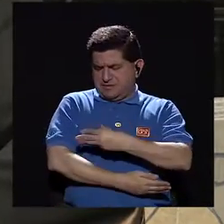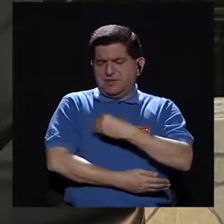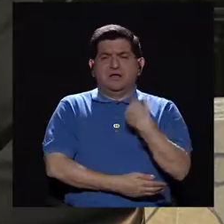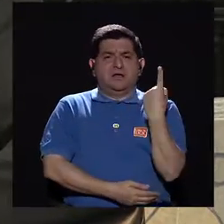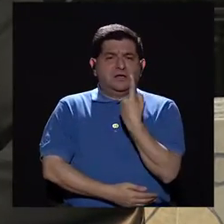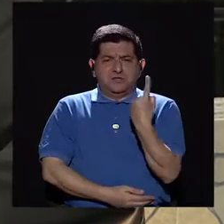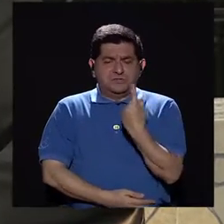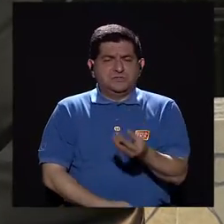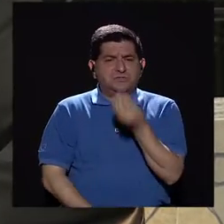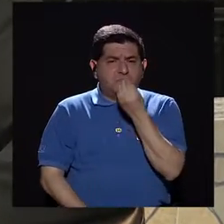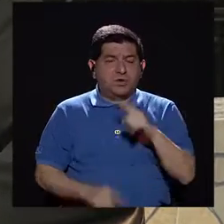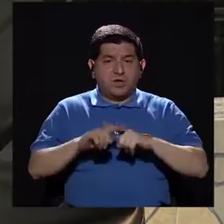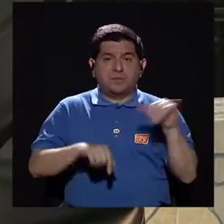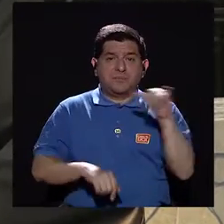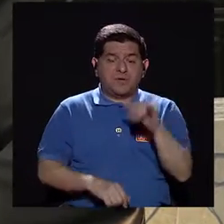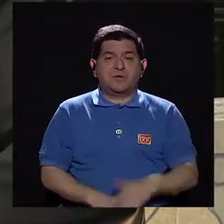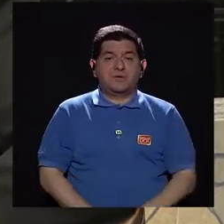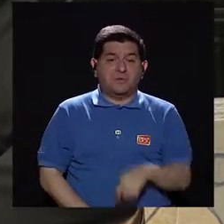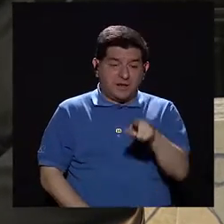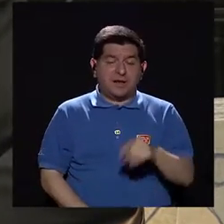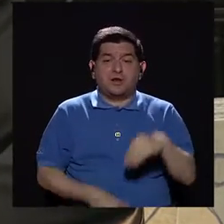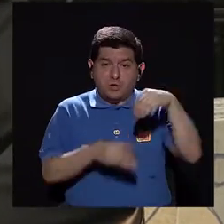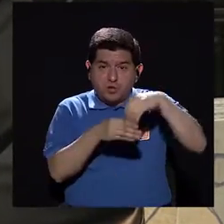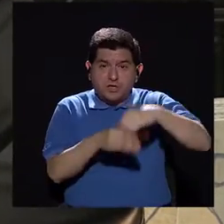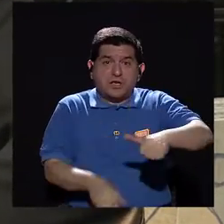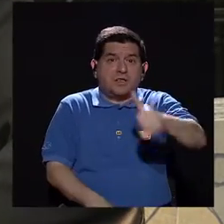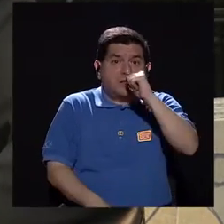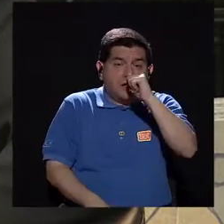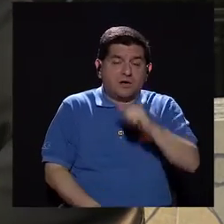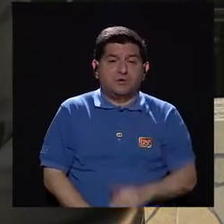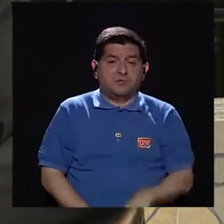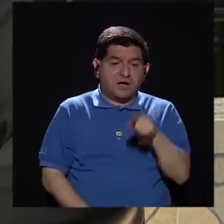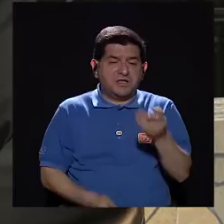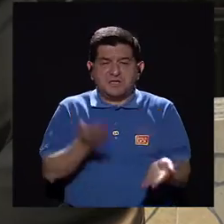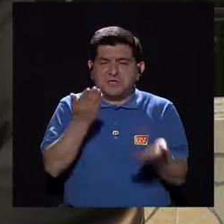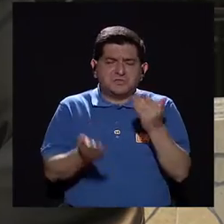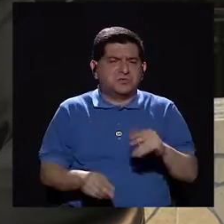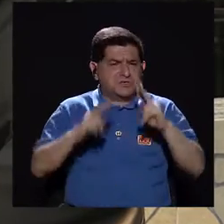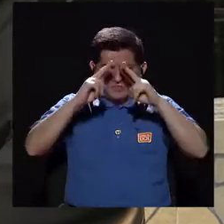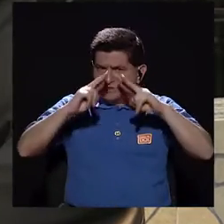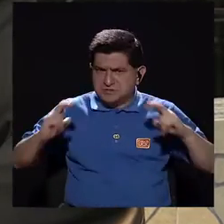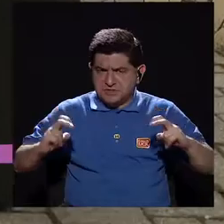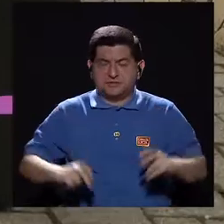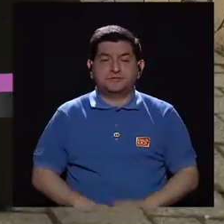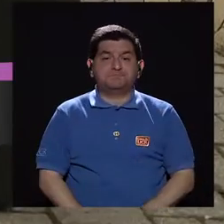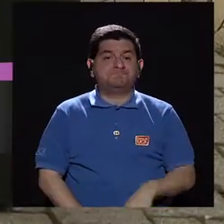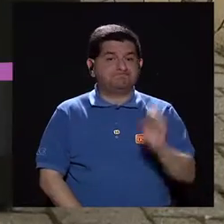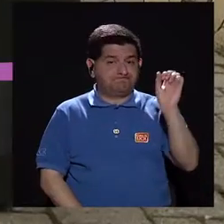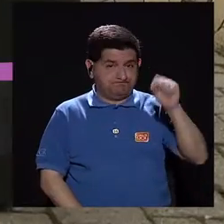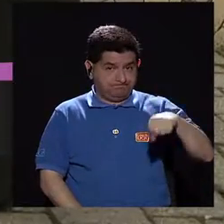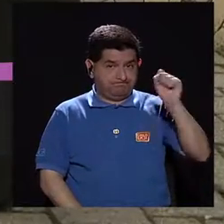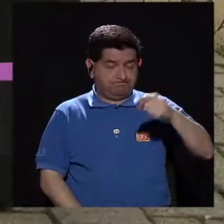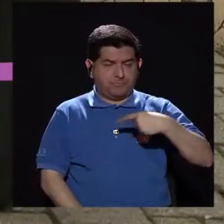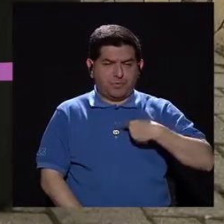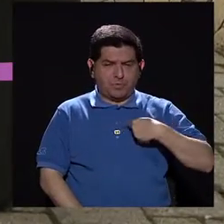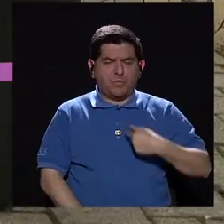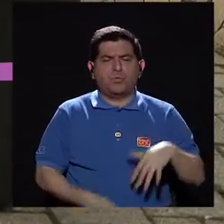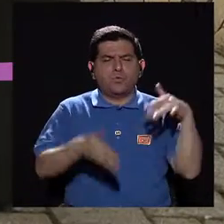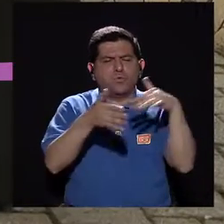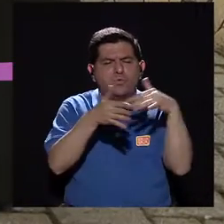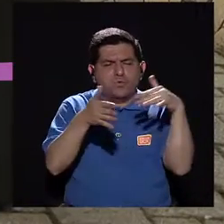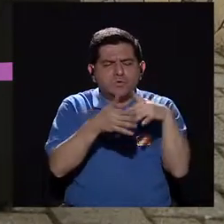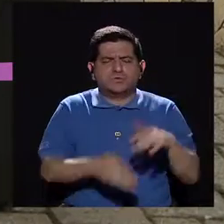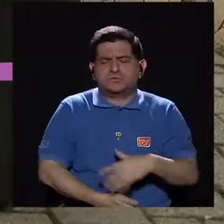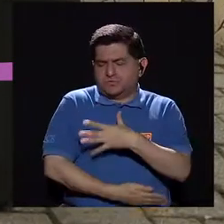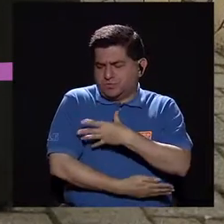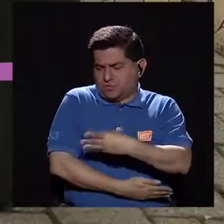leche materna solo alimenta, pero es que también hidrata. Claro y que sí. Muchas veces ese tema queda de lado. Claro que sí. Cuando uno se